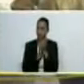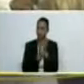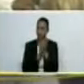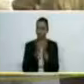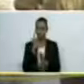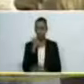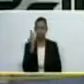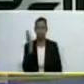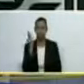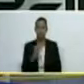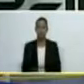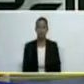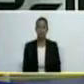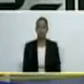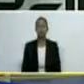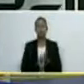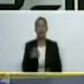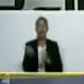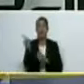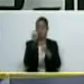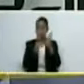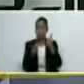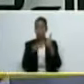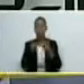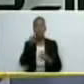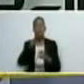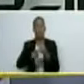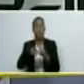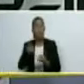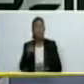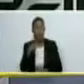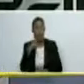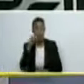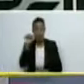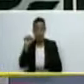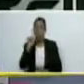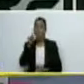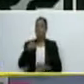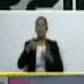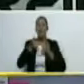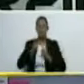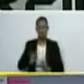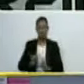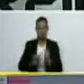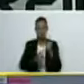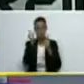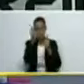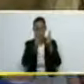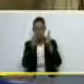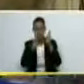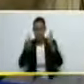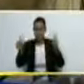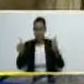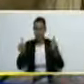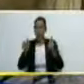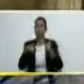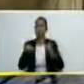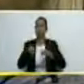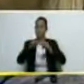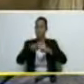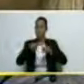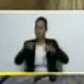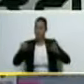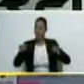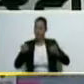A su señora esposa, a sus hijos que hacen acto de